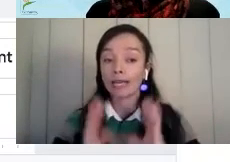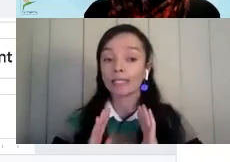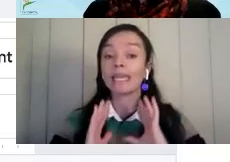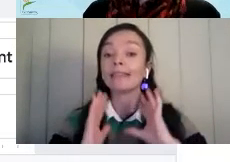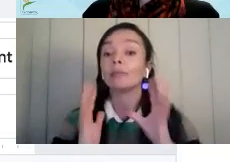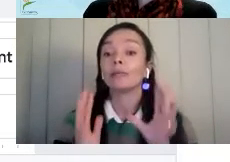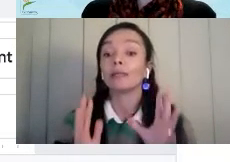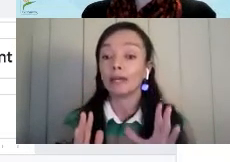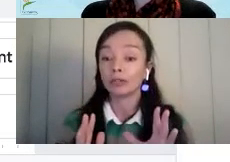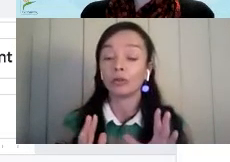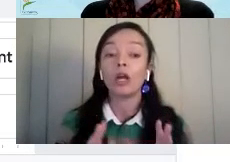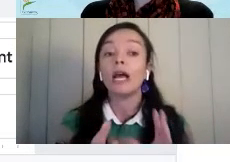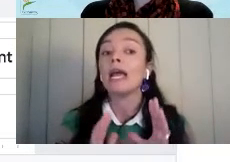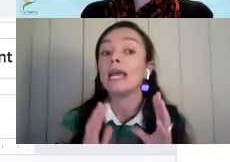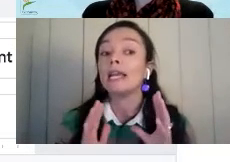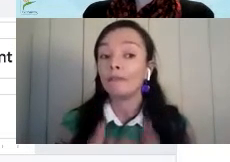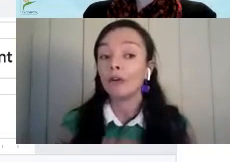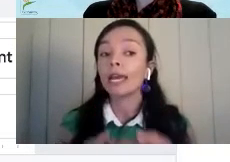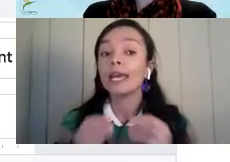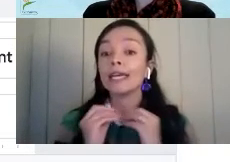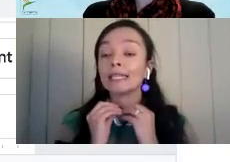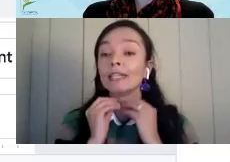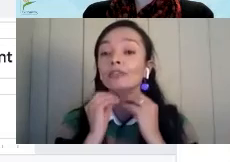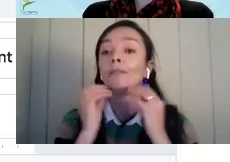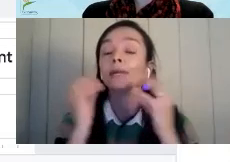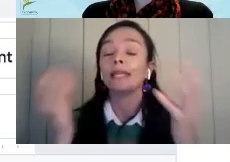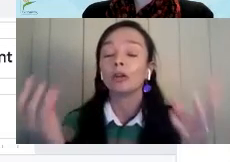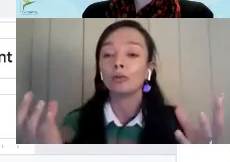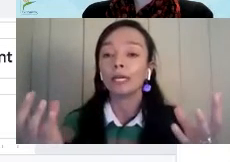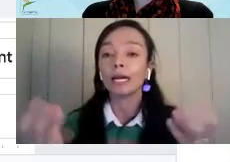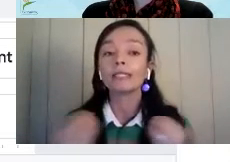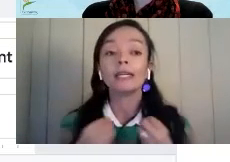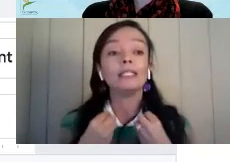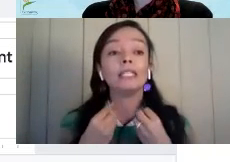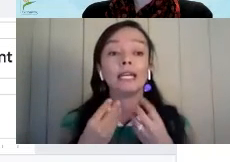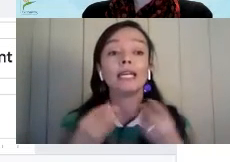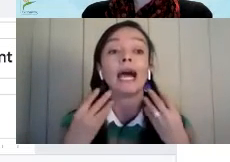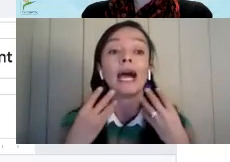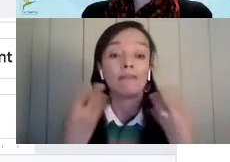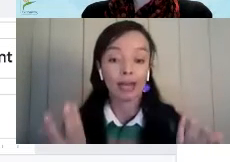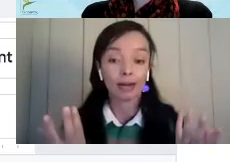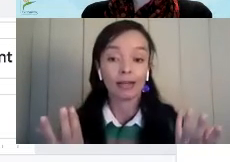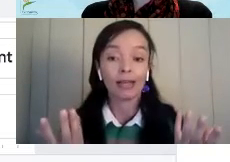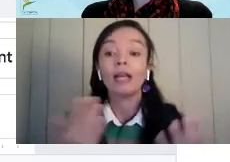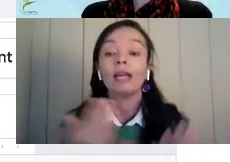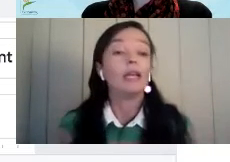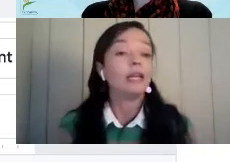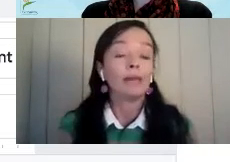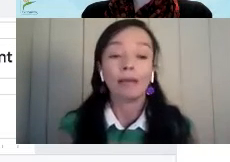es interpretar eso, el enfoque es que ellos aprendan a comunicarse y lleguen a hablar.